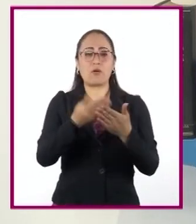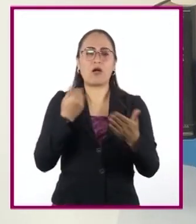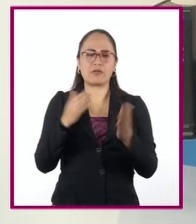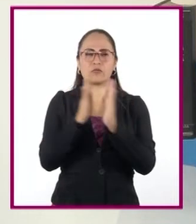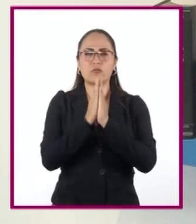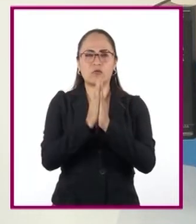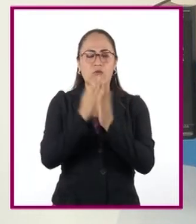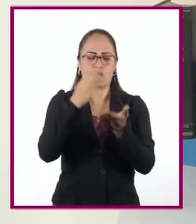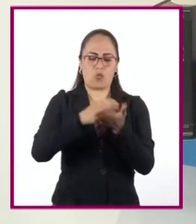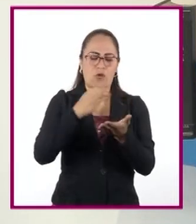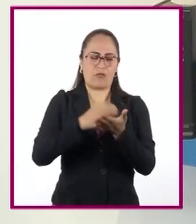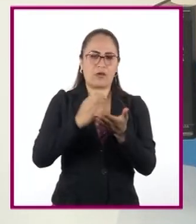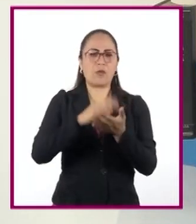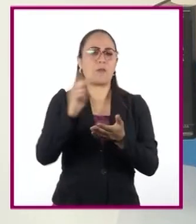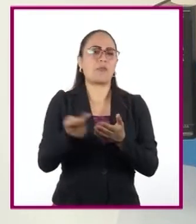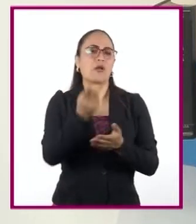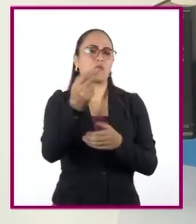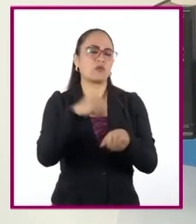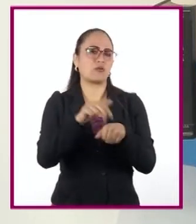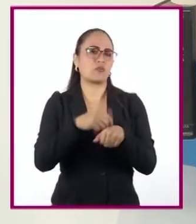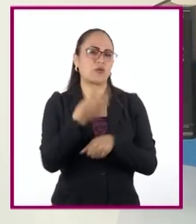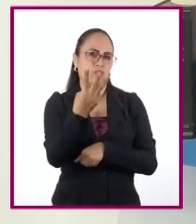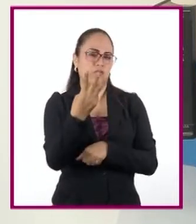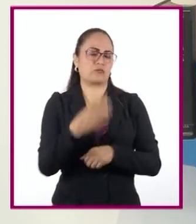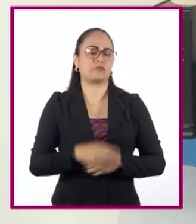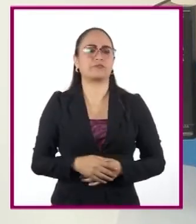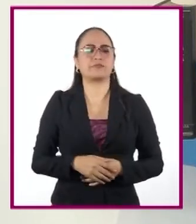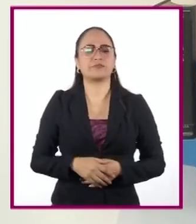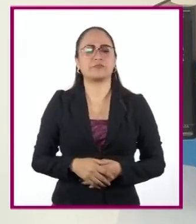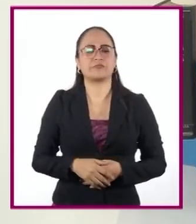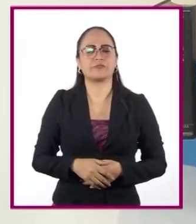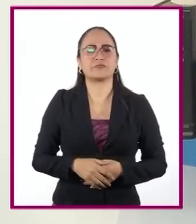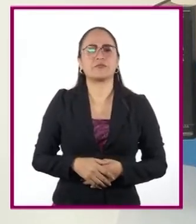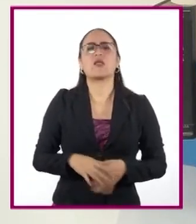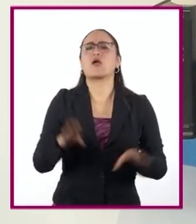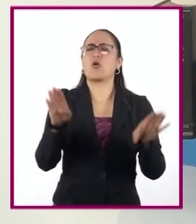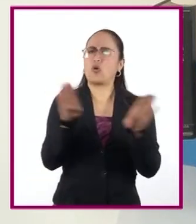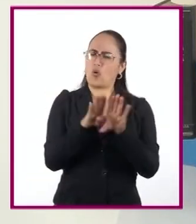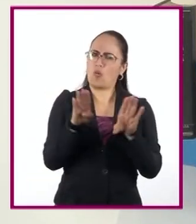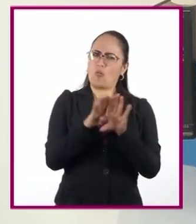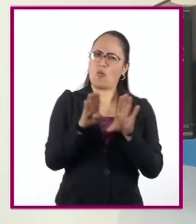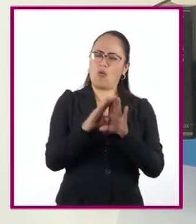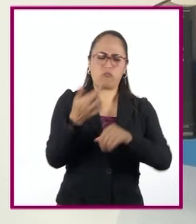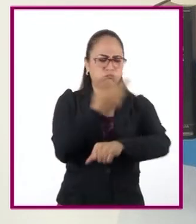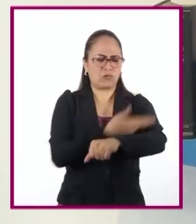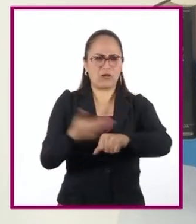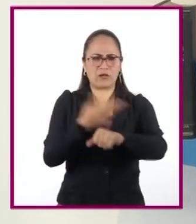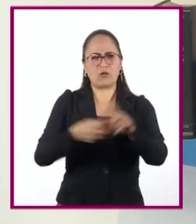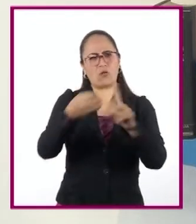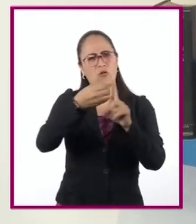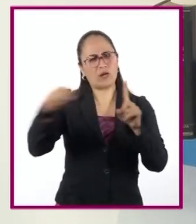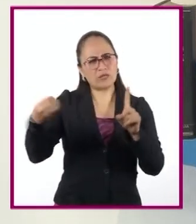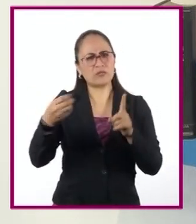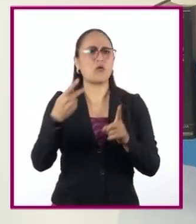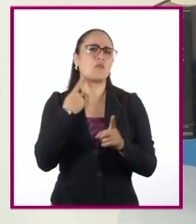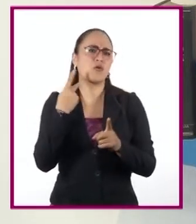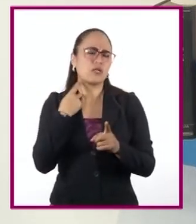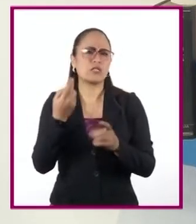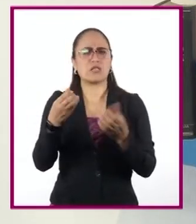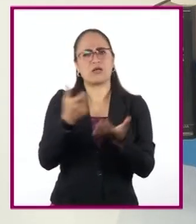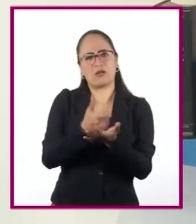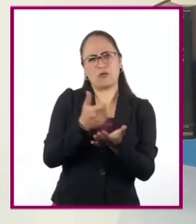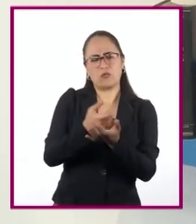en su cuaderno la tercera pregunta guía. ¿Cómo fue su organización política, económica y